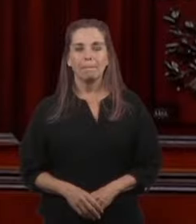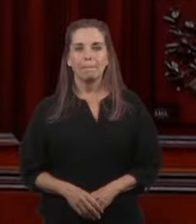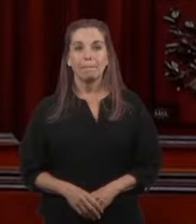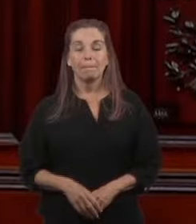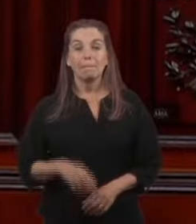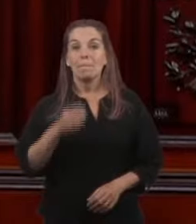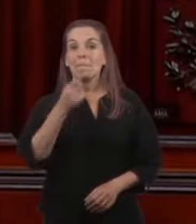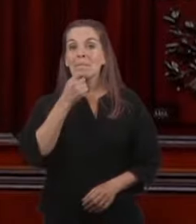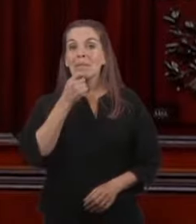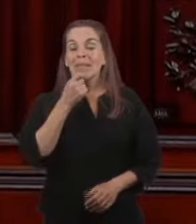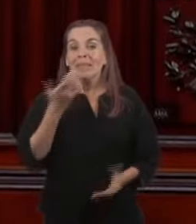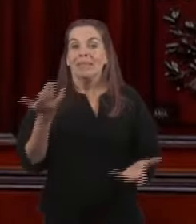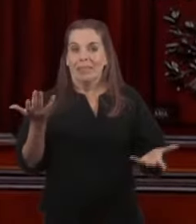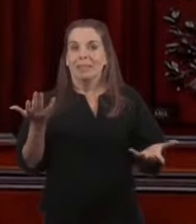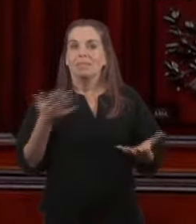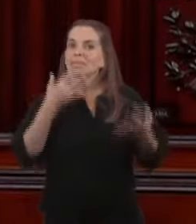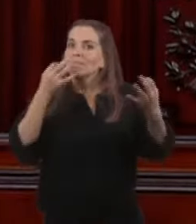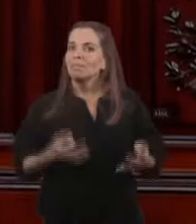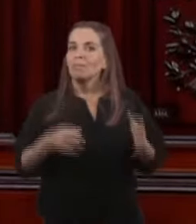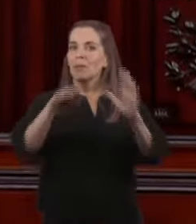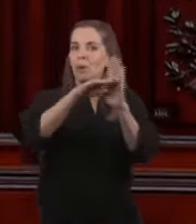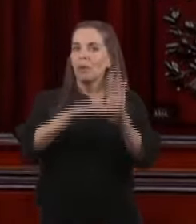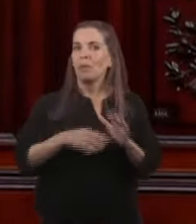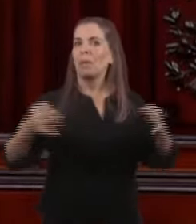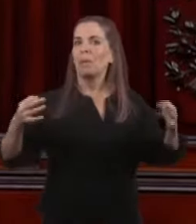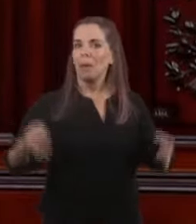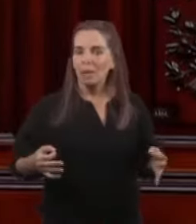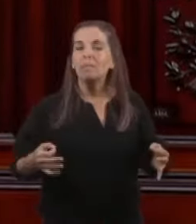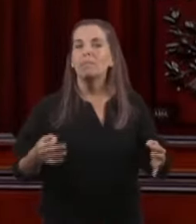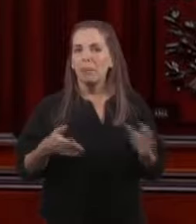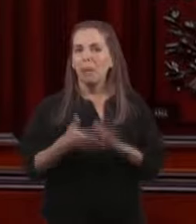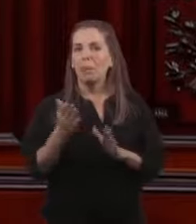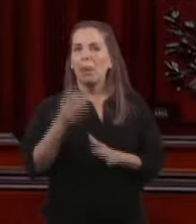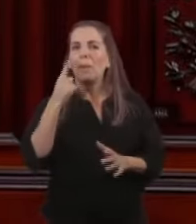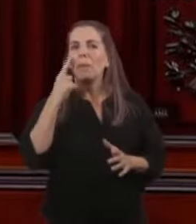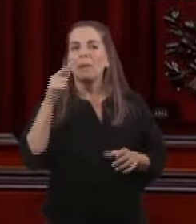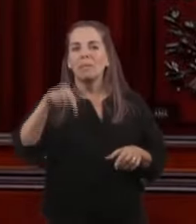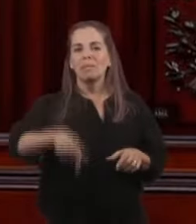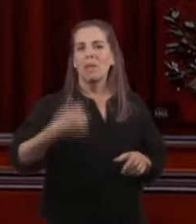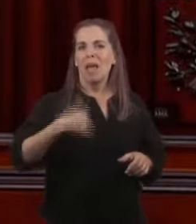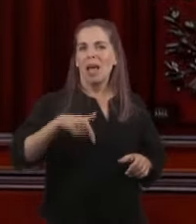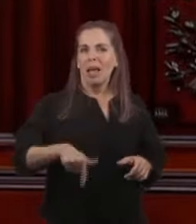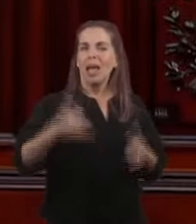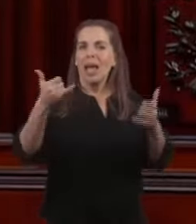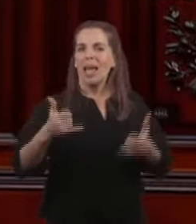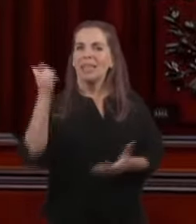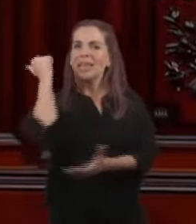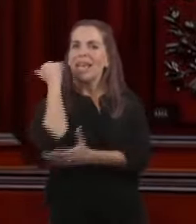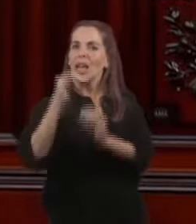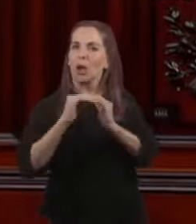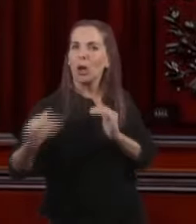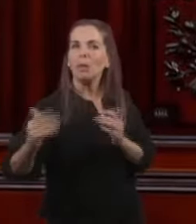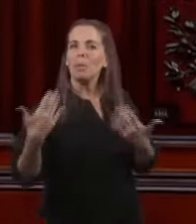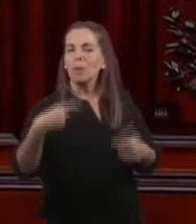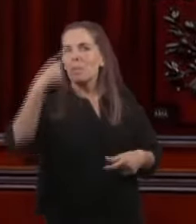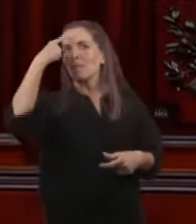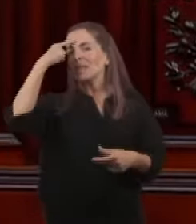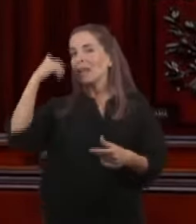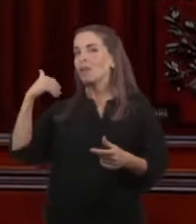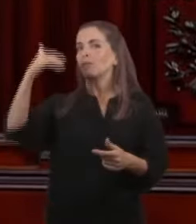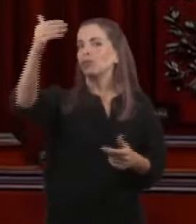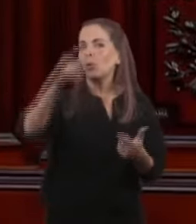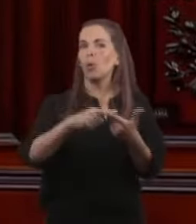si hacemos las cosas bien vamos a vivir en un país con estabilidad económica donde planificar un proyecto de vida formar una familia